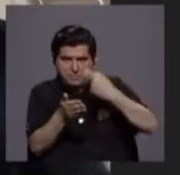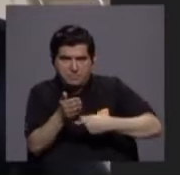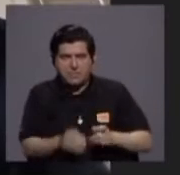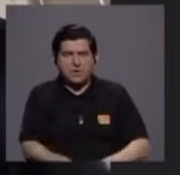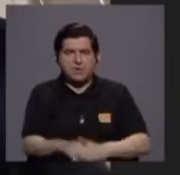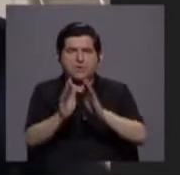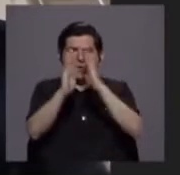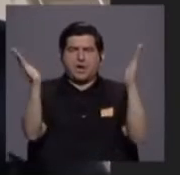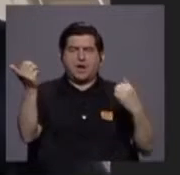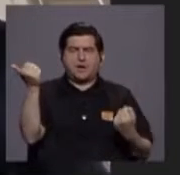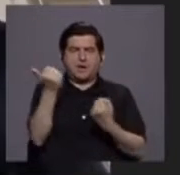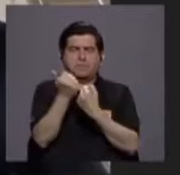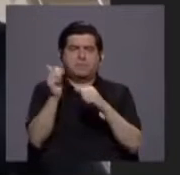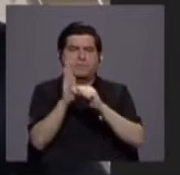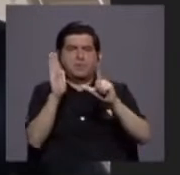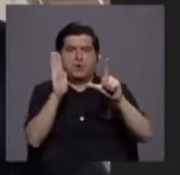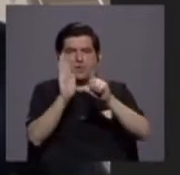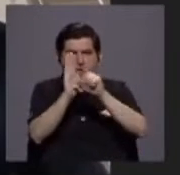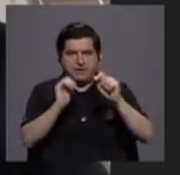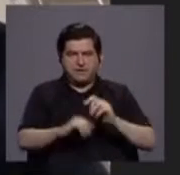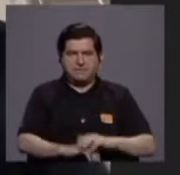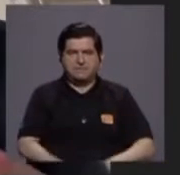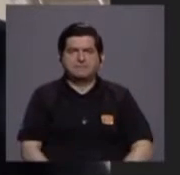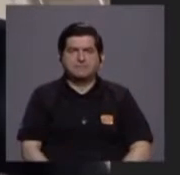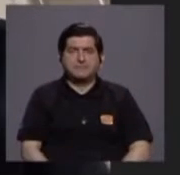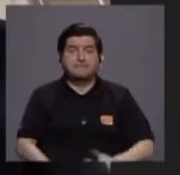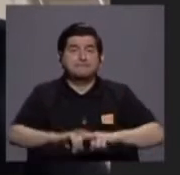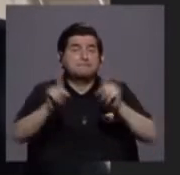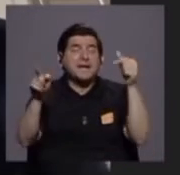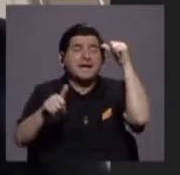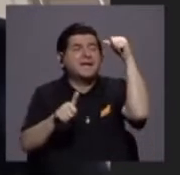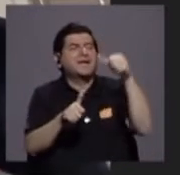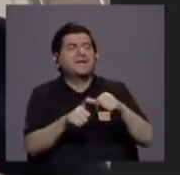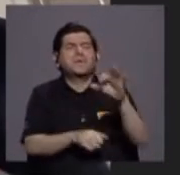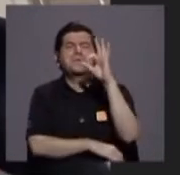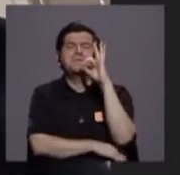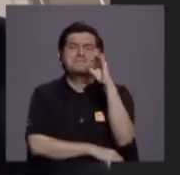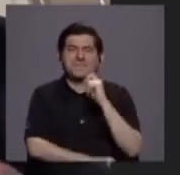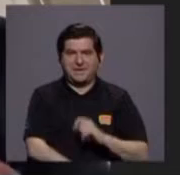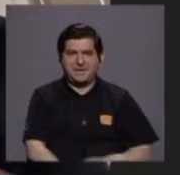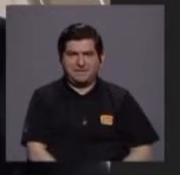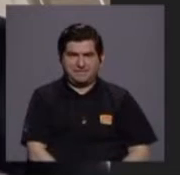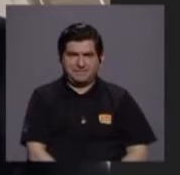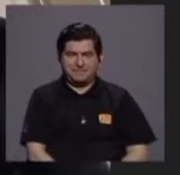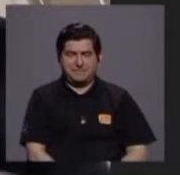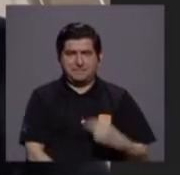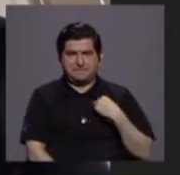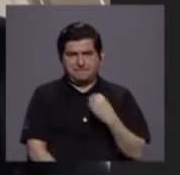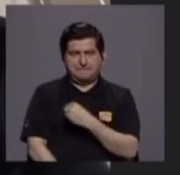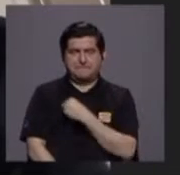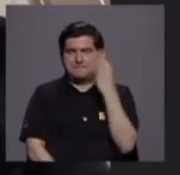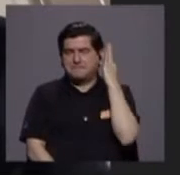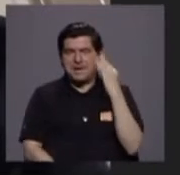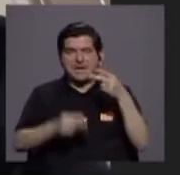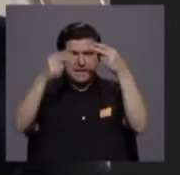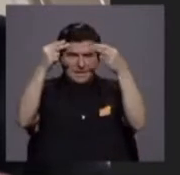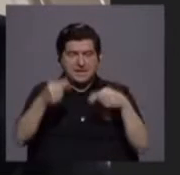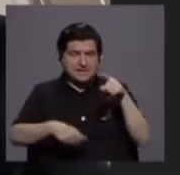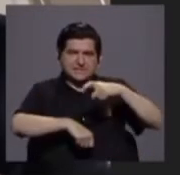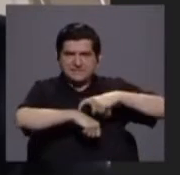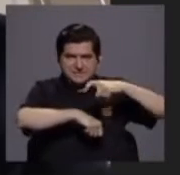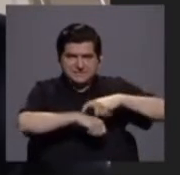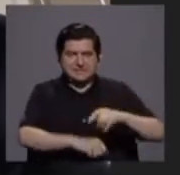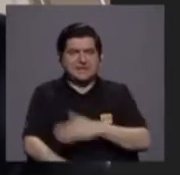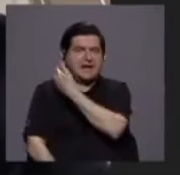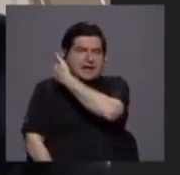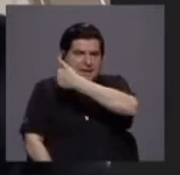amplio apoyo de la Asamblea Legislativa, pero recuerdo muy bien que la ministra de Hacienda de ese entonces y